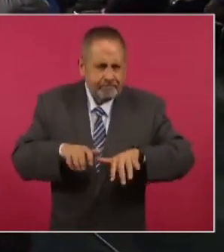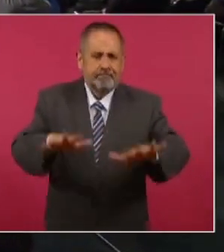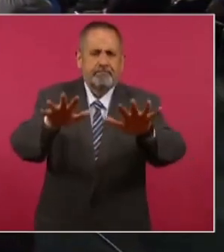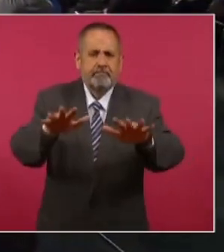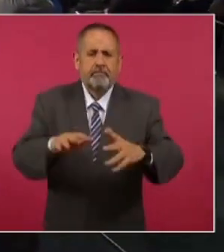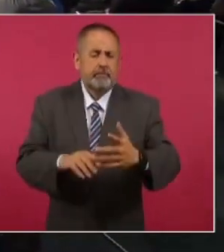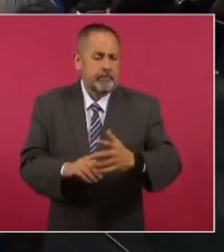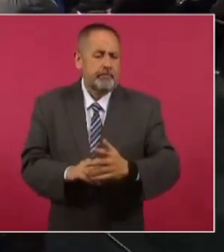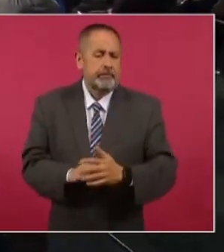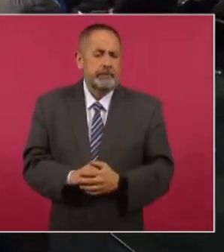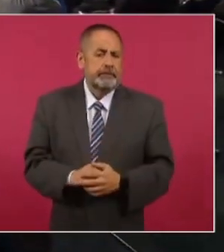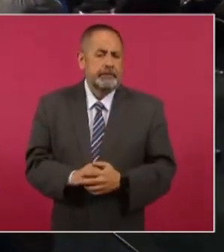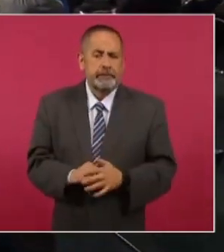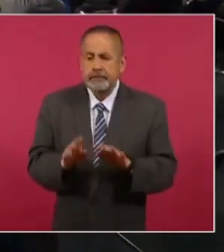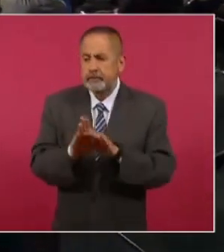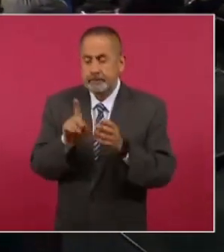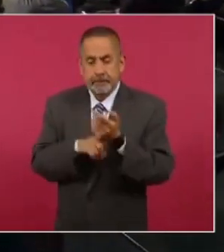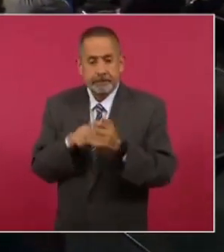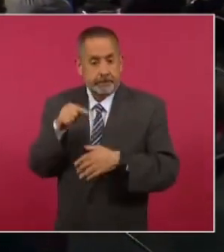mediante